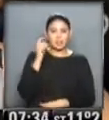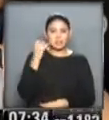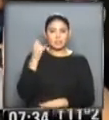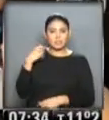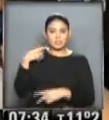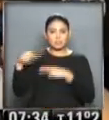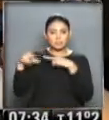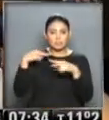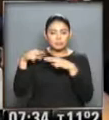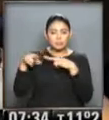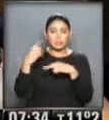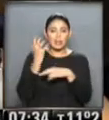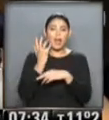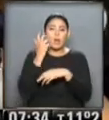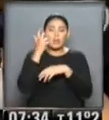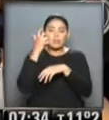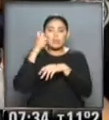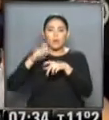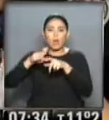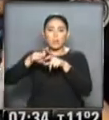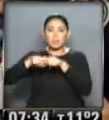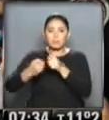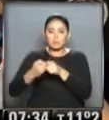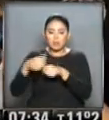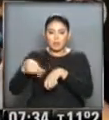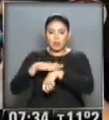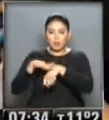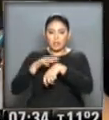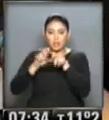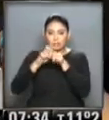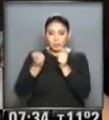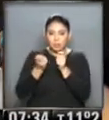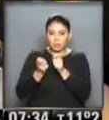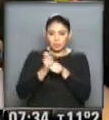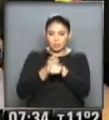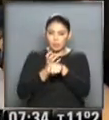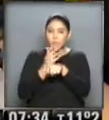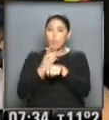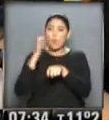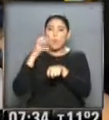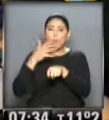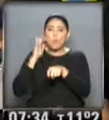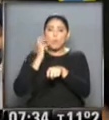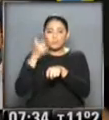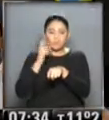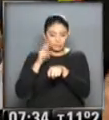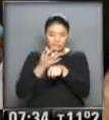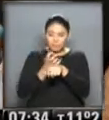operado de una fractura expuesta de rodilla con una